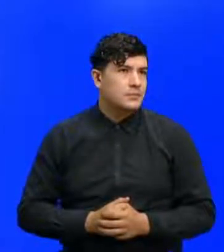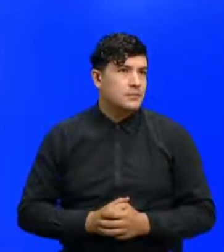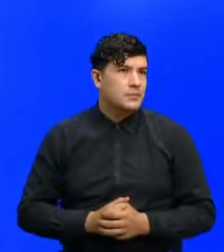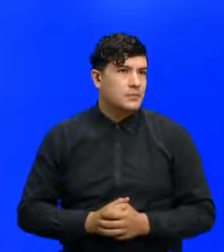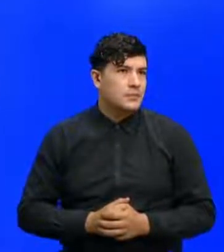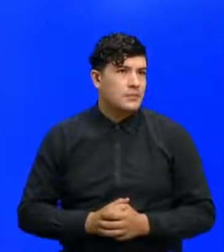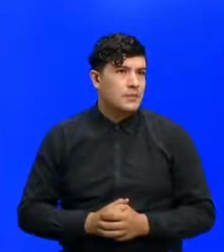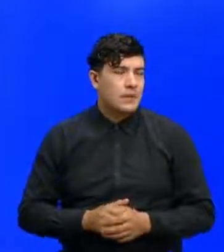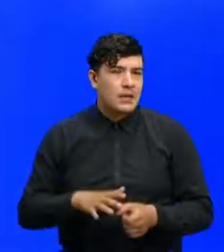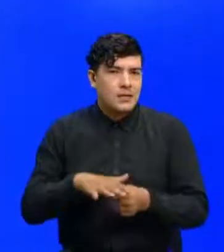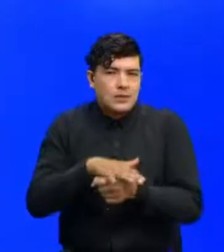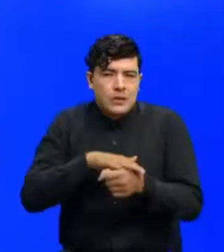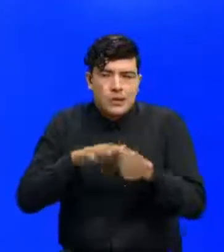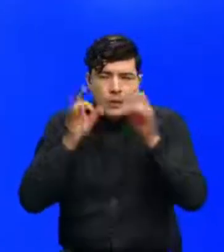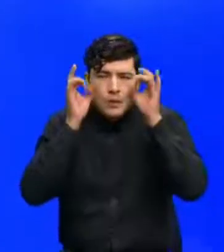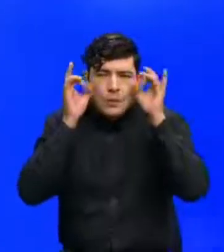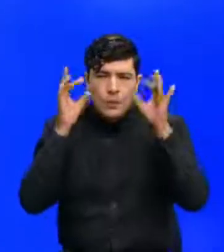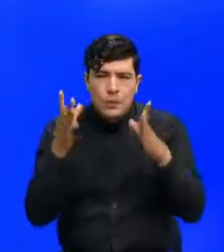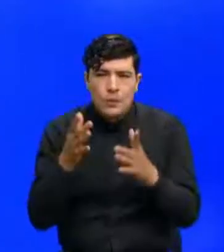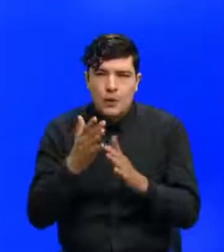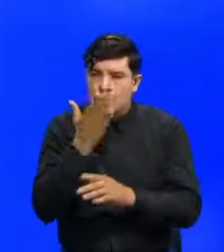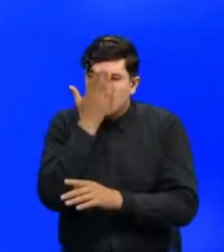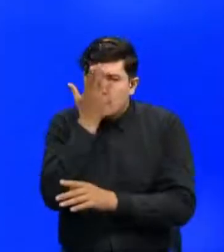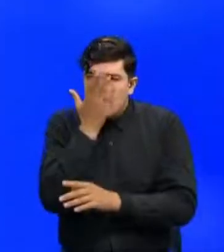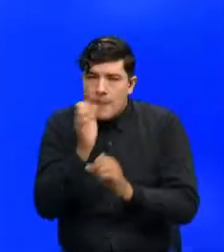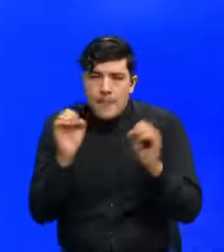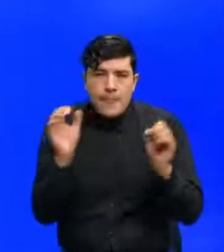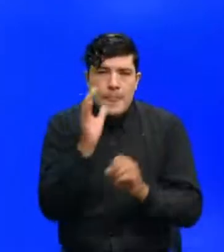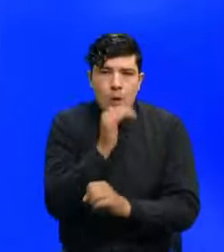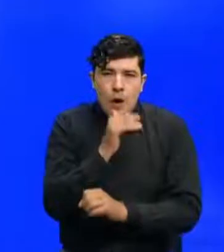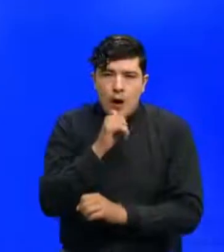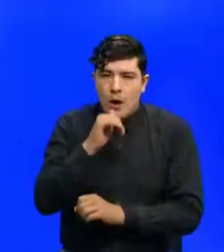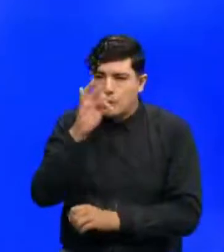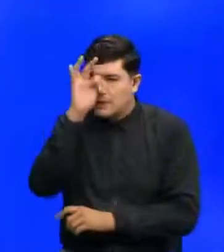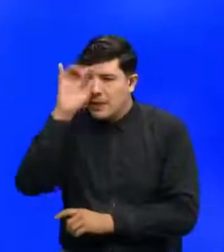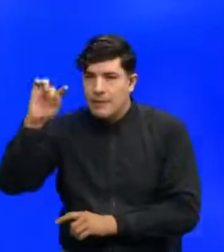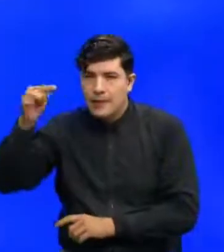oxígeno, la gente se está muriendo aquí en los hospitales de primer nivel